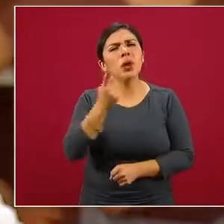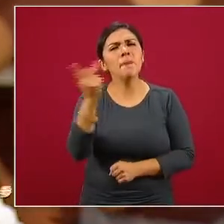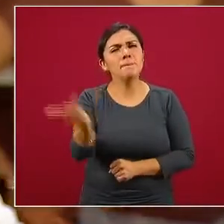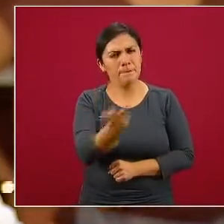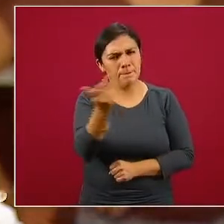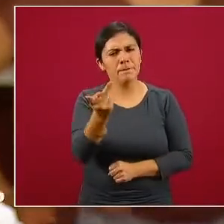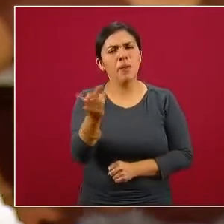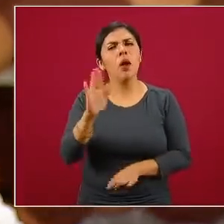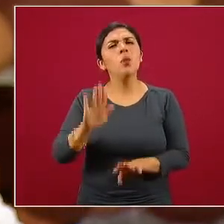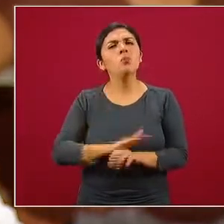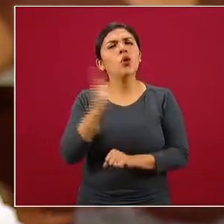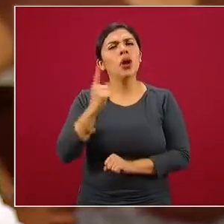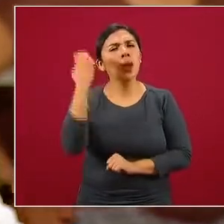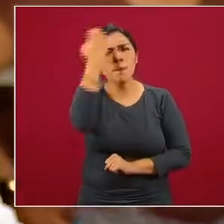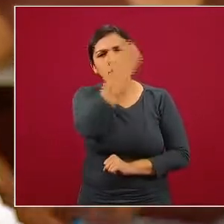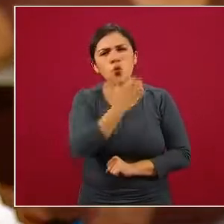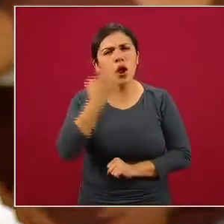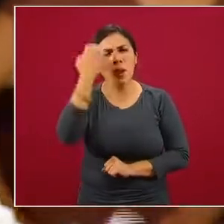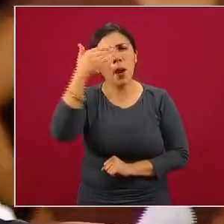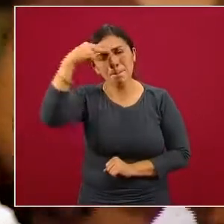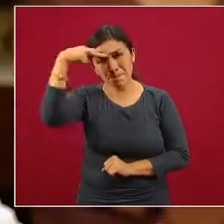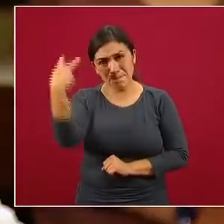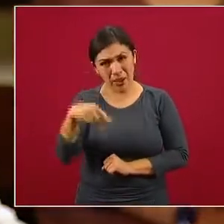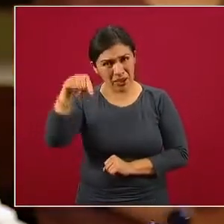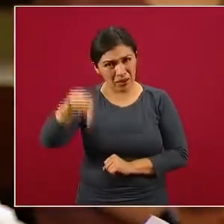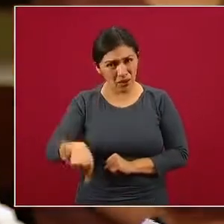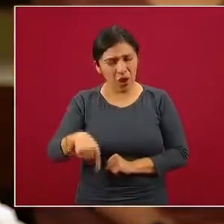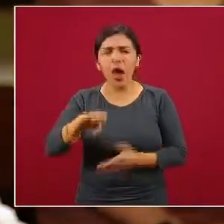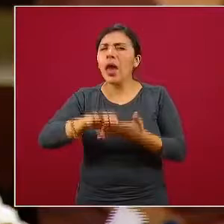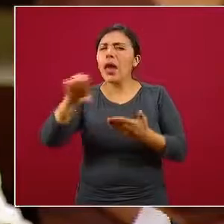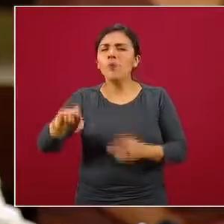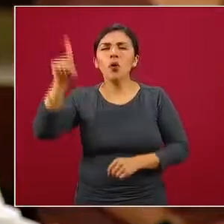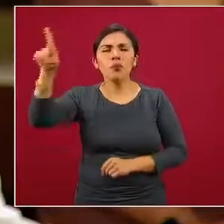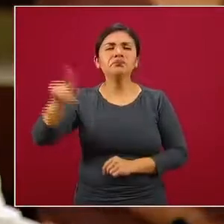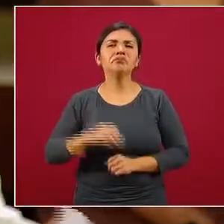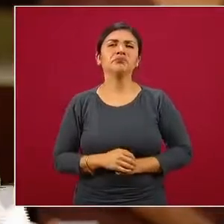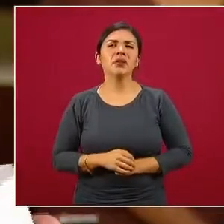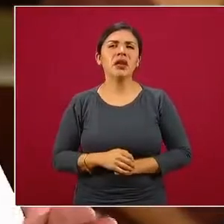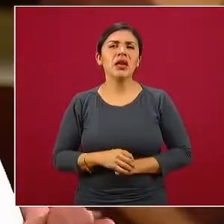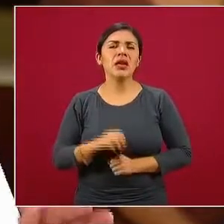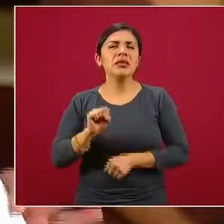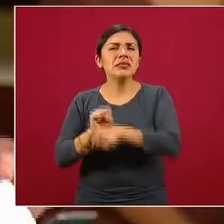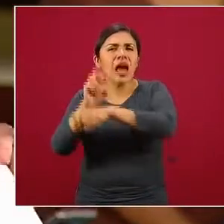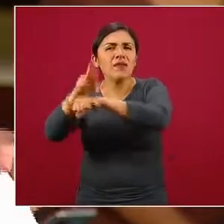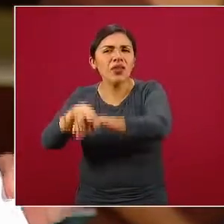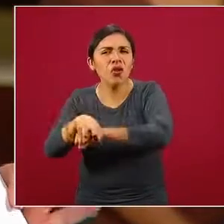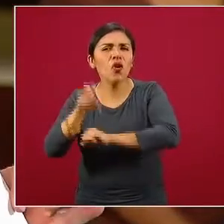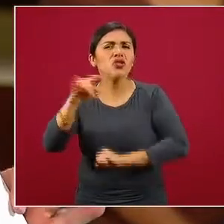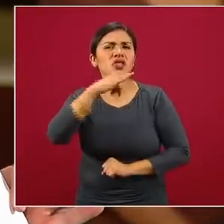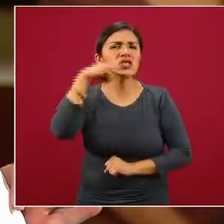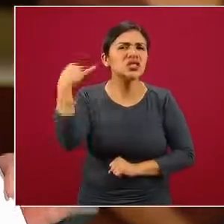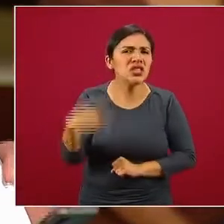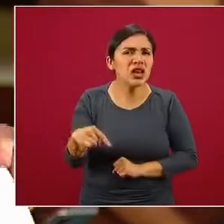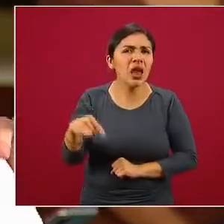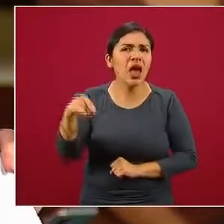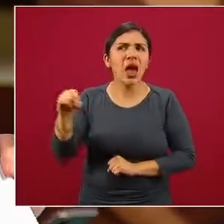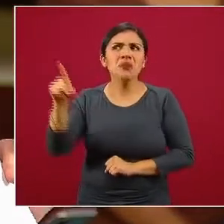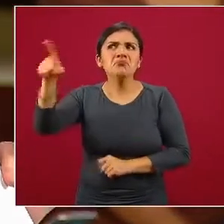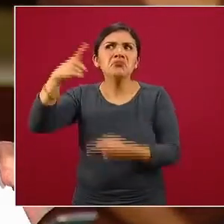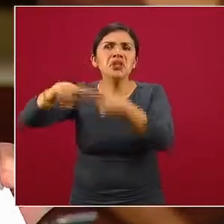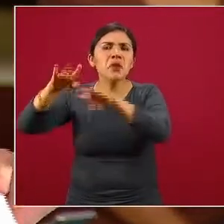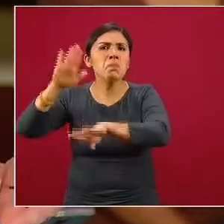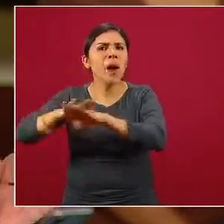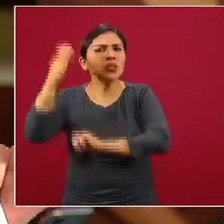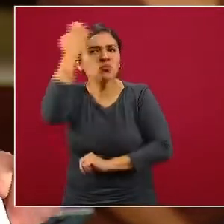de pruebas México? Por ejemplo, El Salvador, Chile, ¿fue cuestión de presupuesto? No. ¿O fue